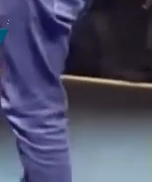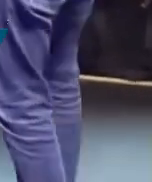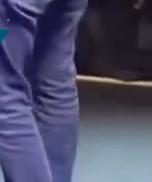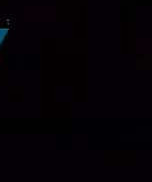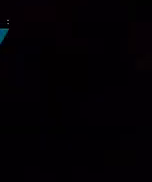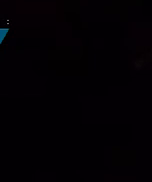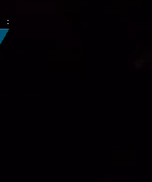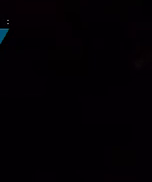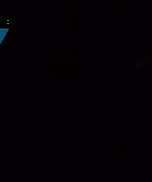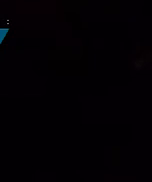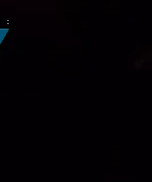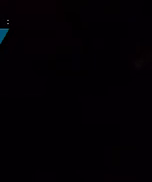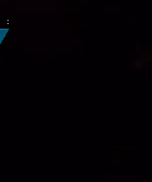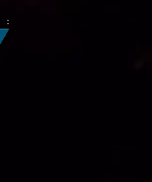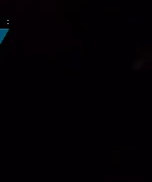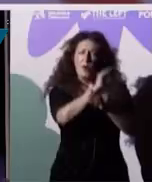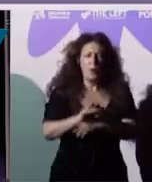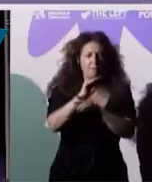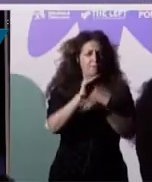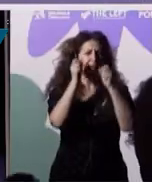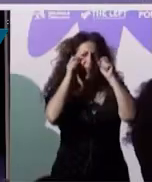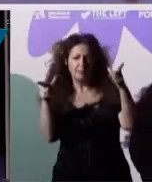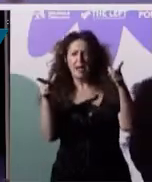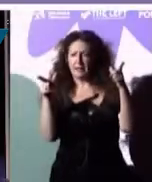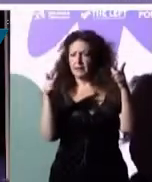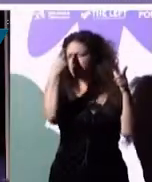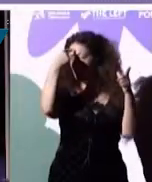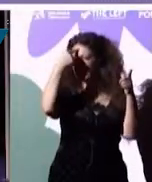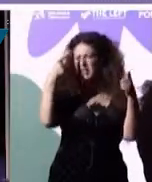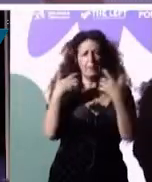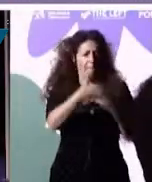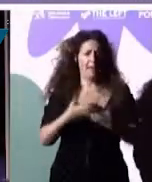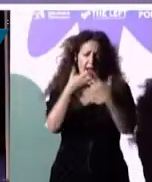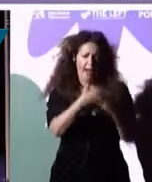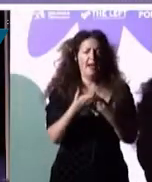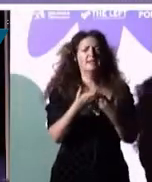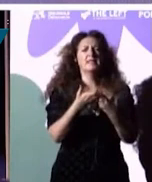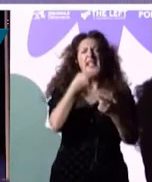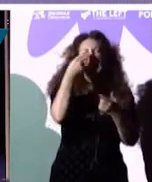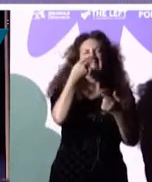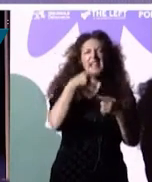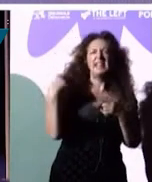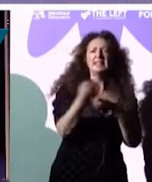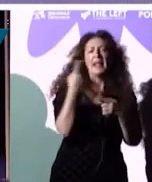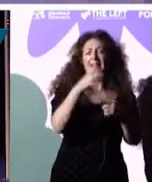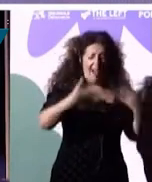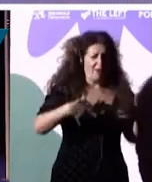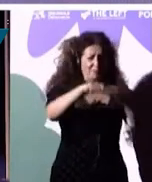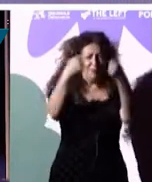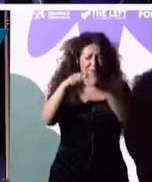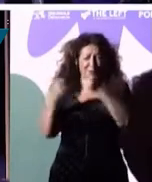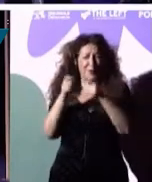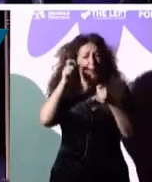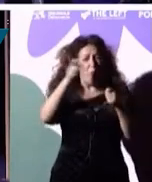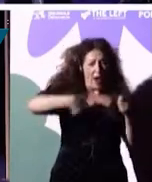que al final es que es que la realidad se empeña en desmentir y luego lo que habéis dicho del tema de Yolanda Díaz que es muy significativo